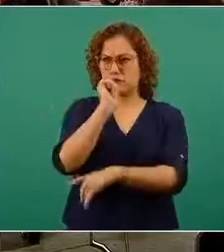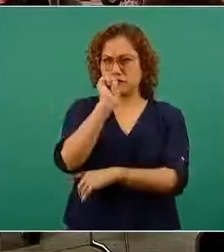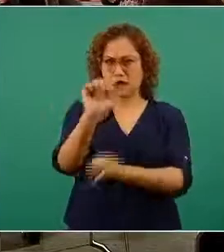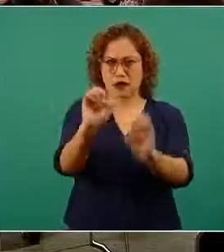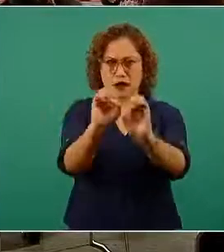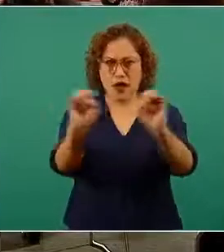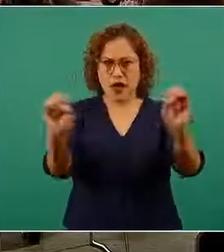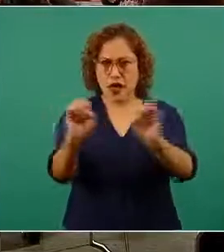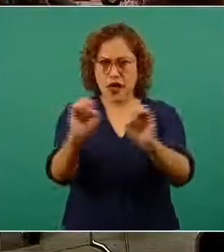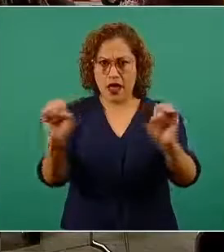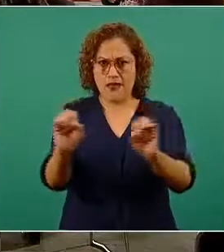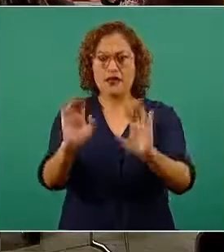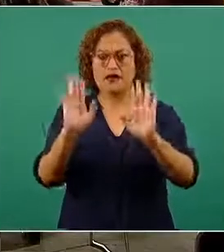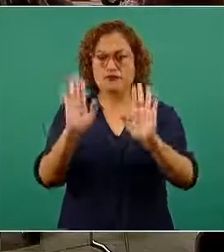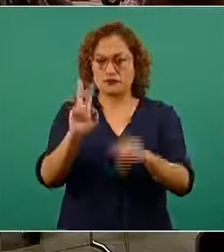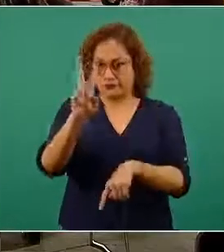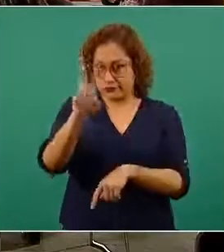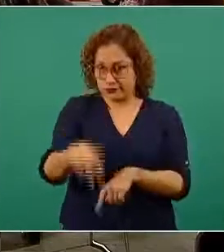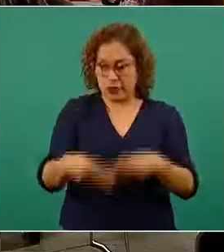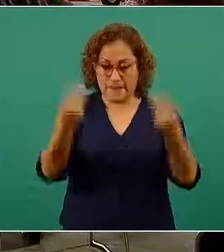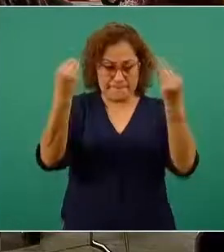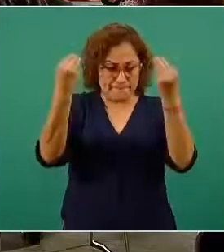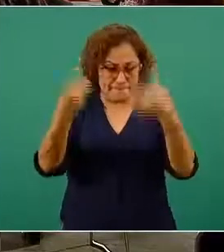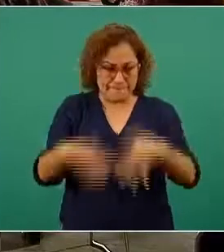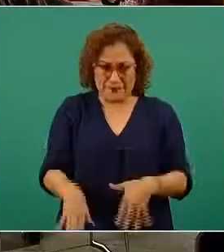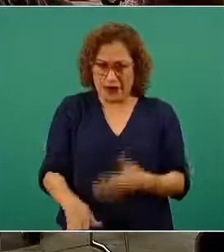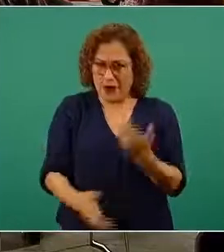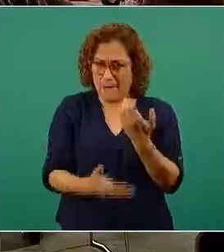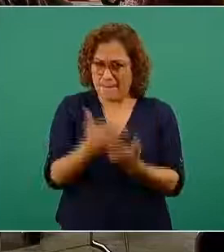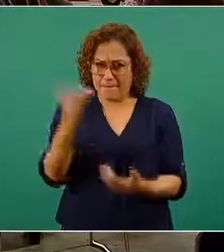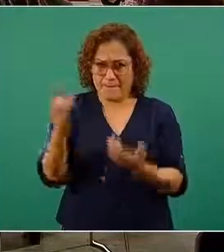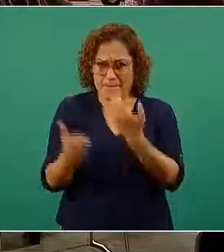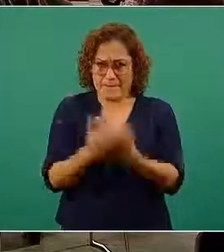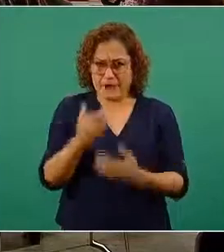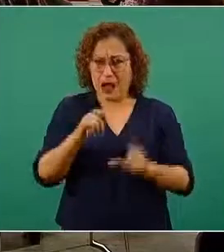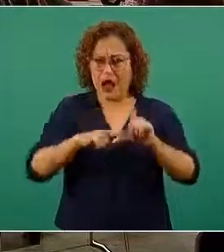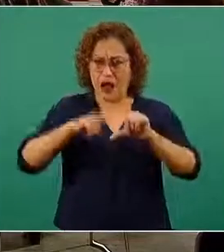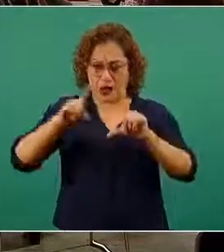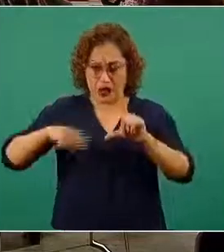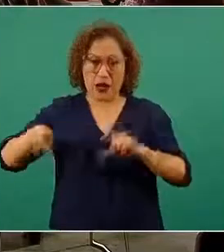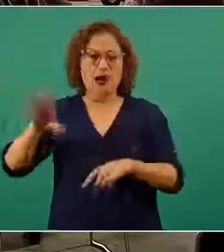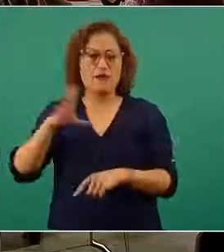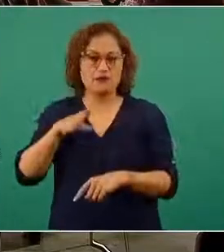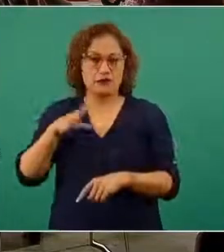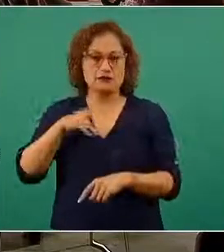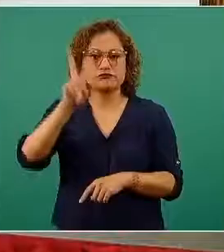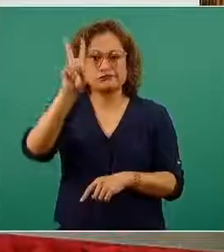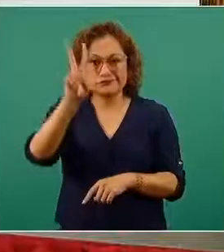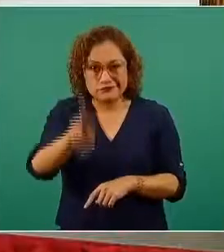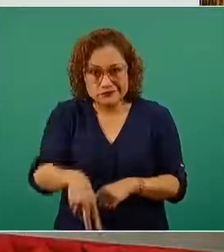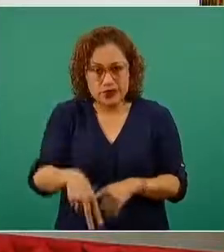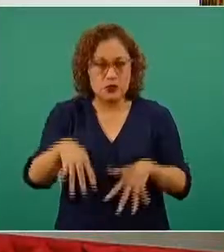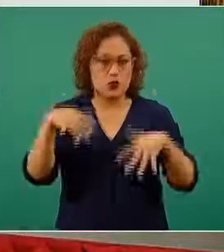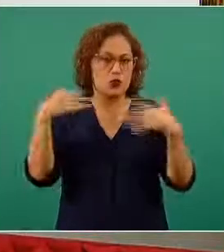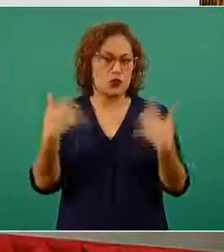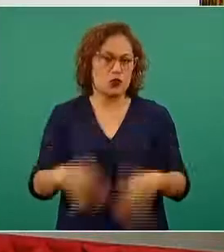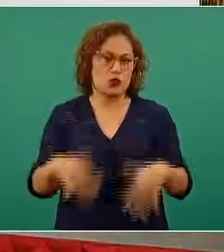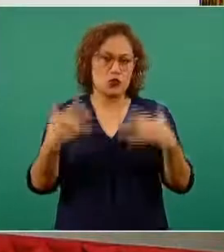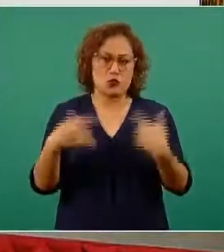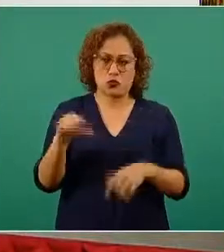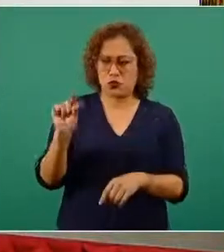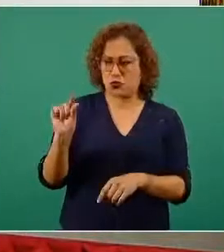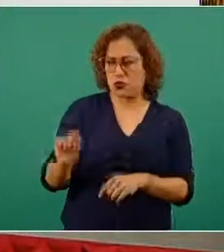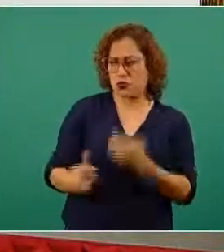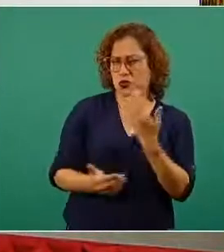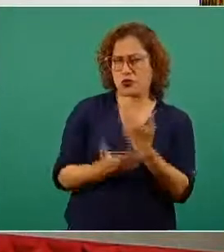motivo. Tenemos una pérdida mínima que la ponemos aquí en la gráfica todos los días. Es sorprendente la pequeñísima